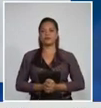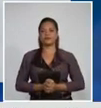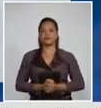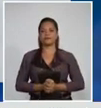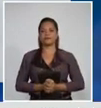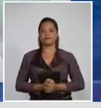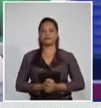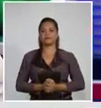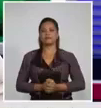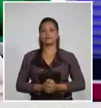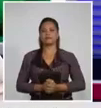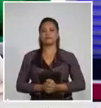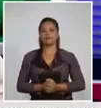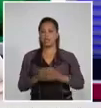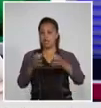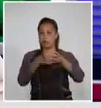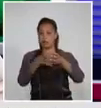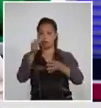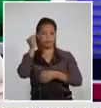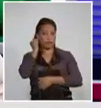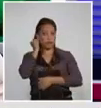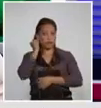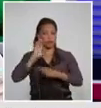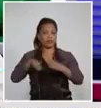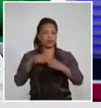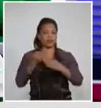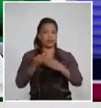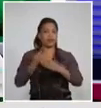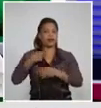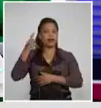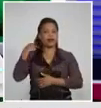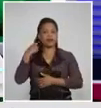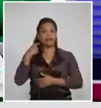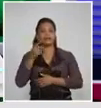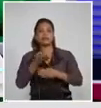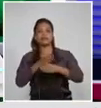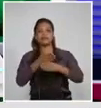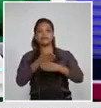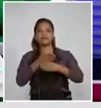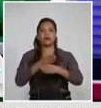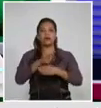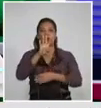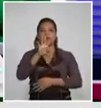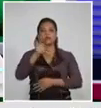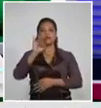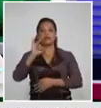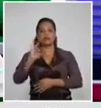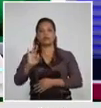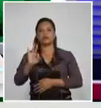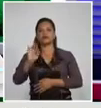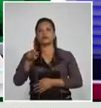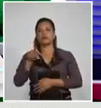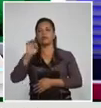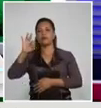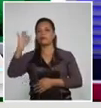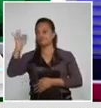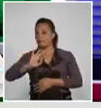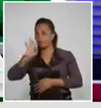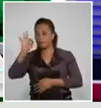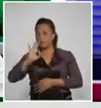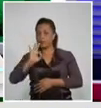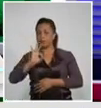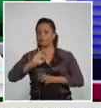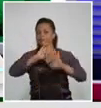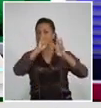sexo femenino en el día de ayer representó el 48,8%, en el acumulado